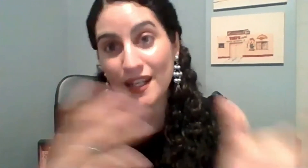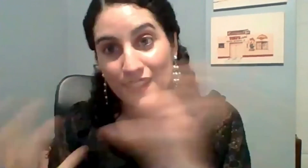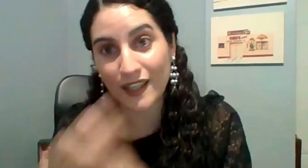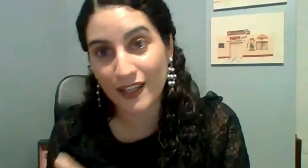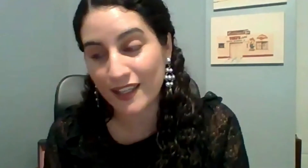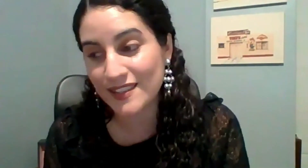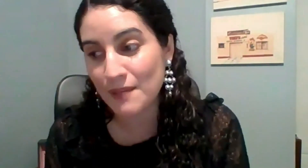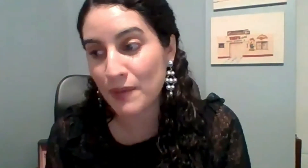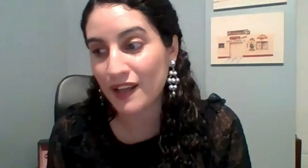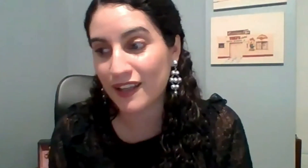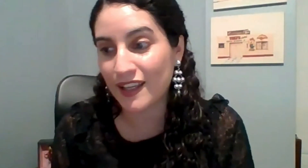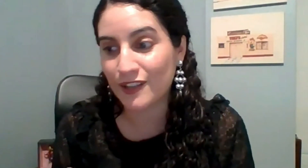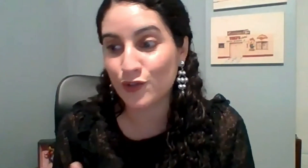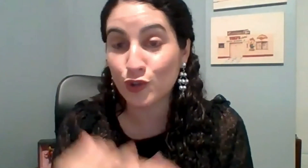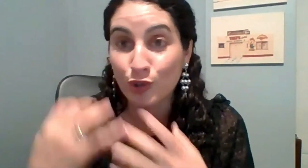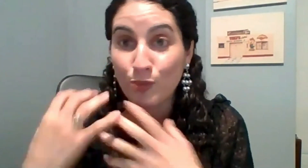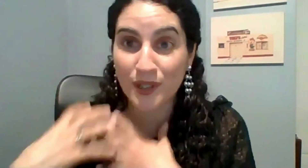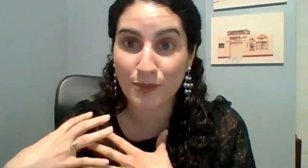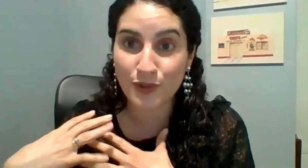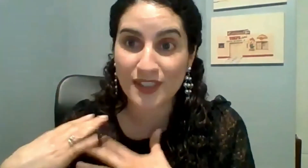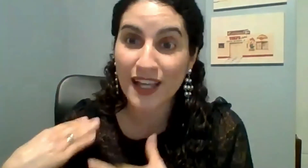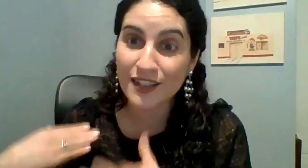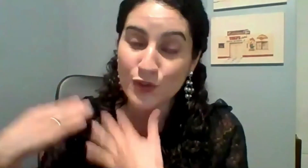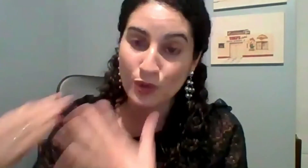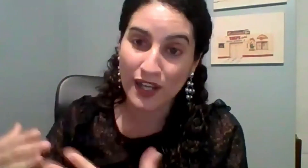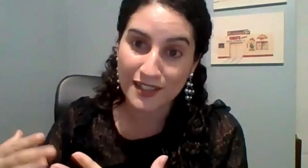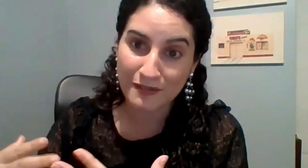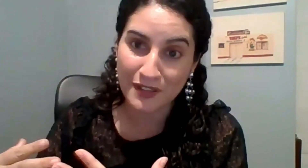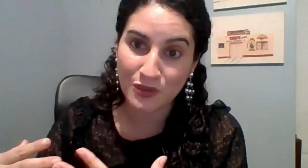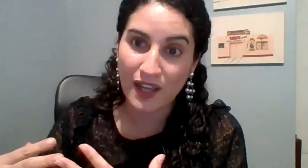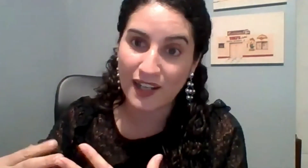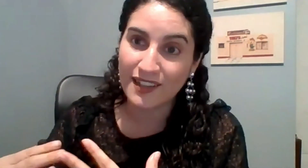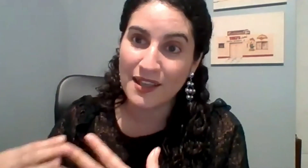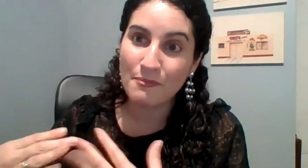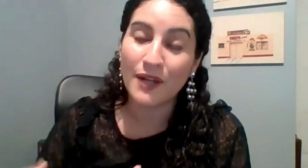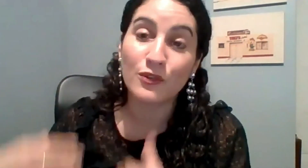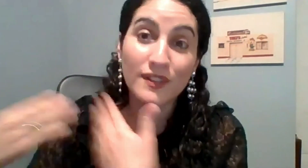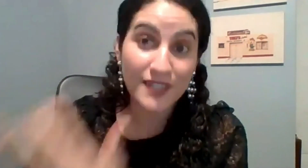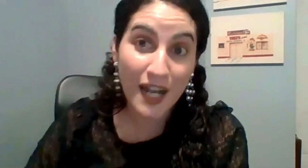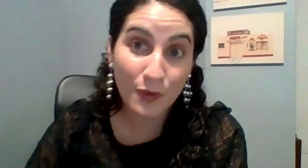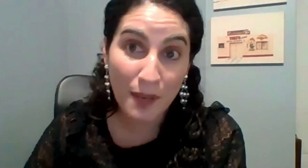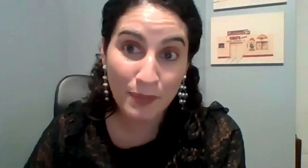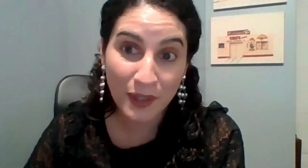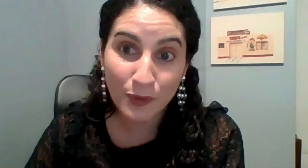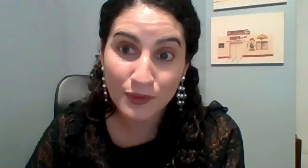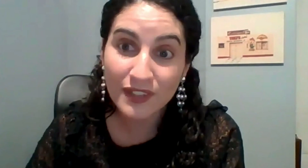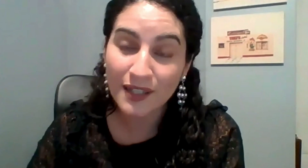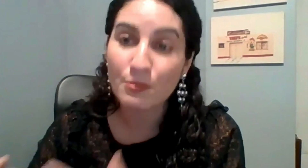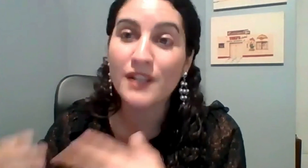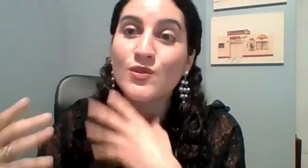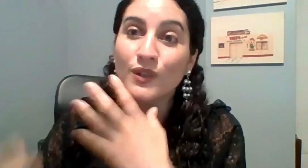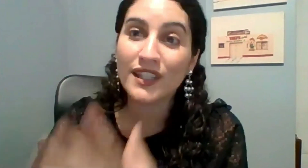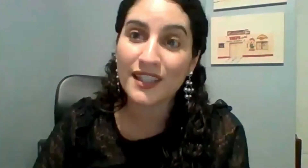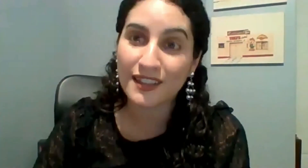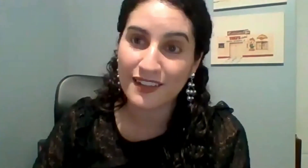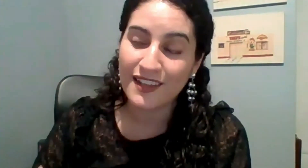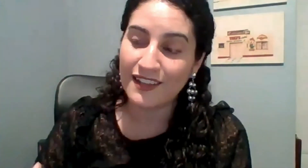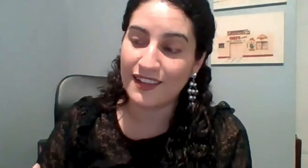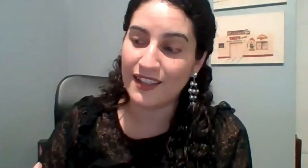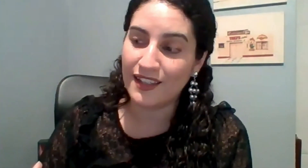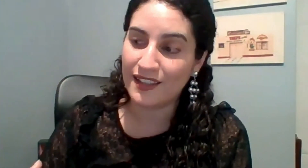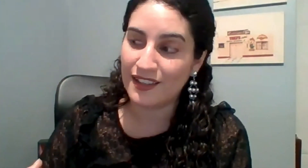bibliográficos, y también que sepan que nosotros podemos estar en su clase virtual para contestar algunas preguntas que puedan